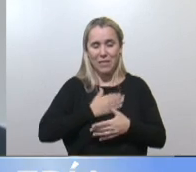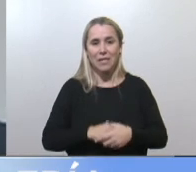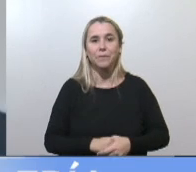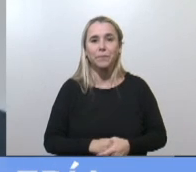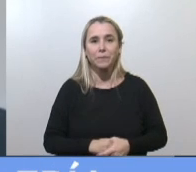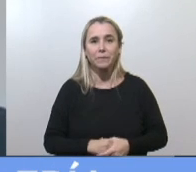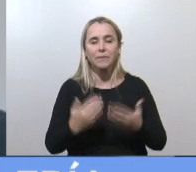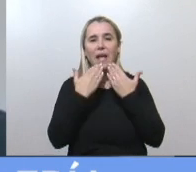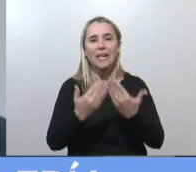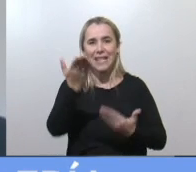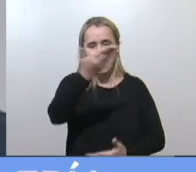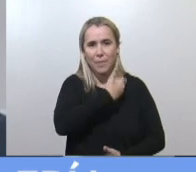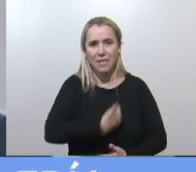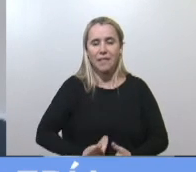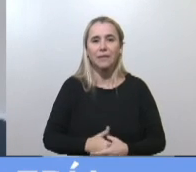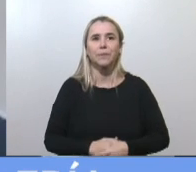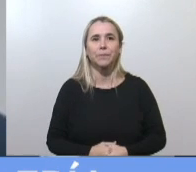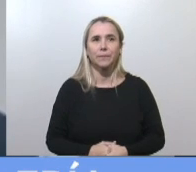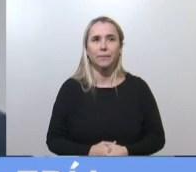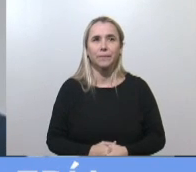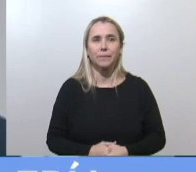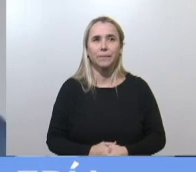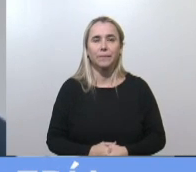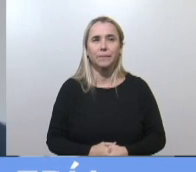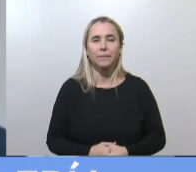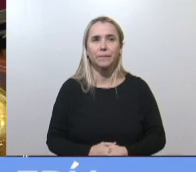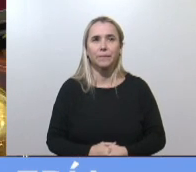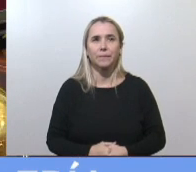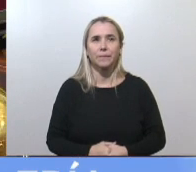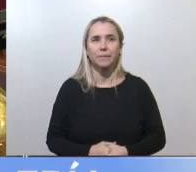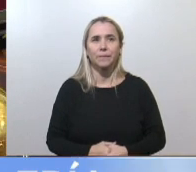Gracias, señor presidente. Gracias.